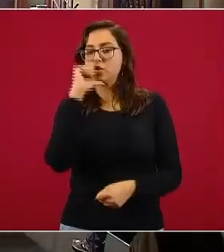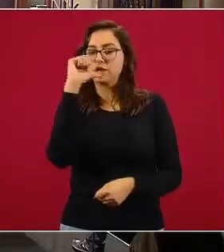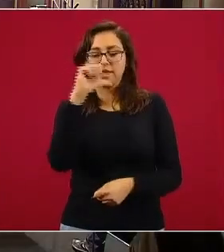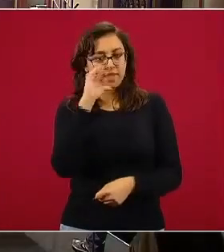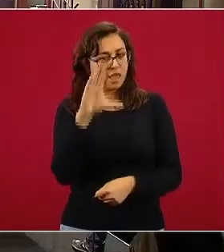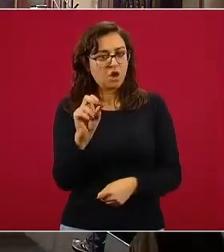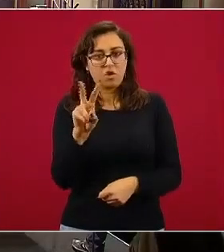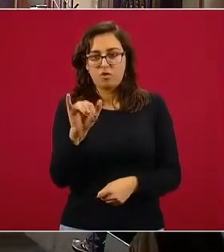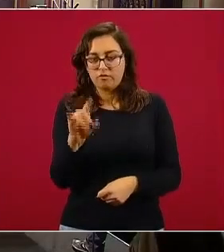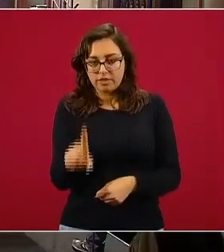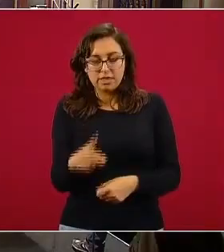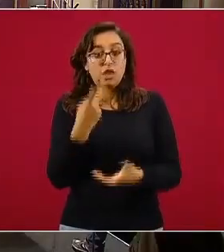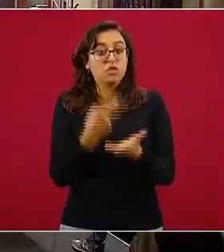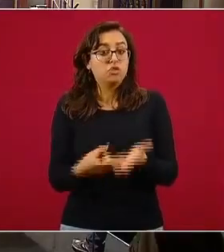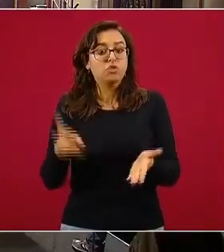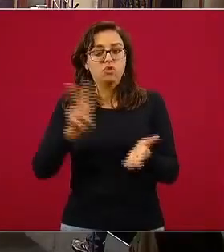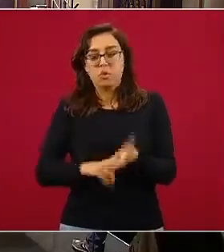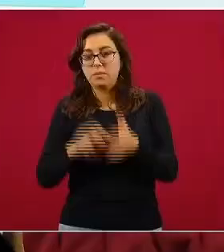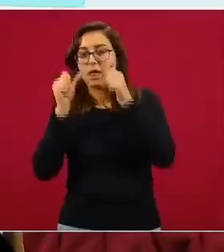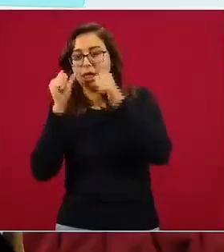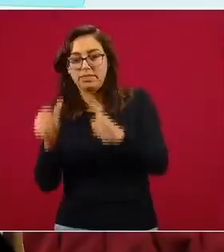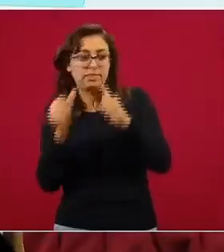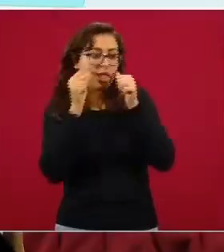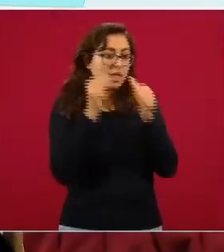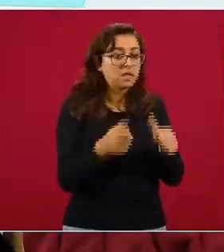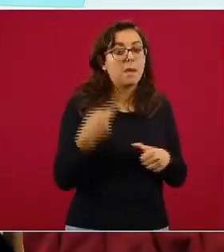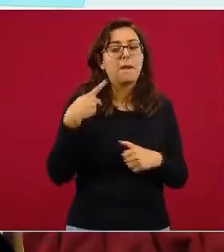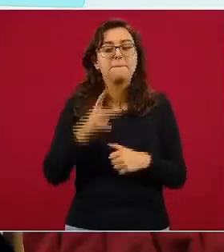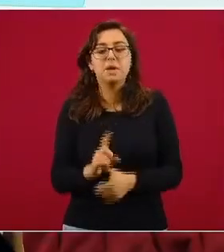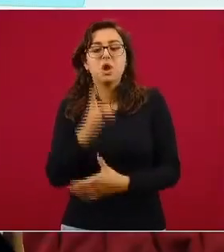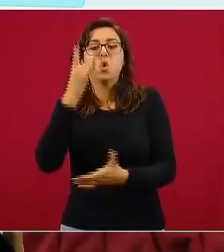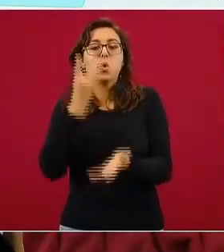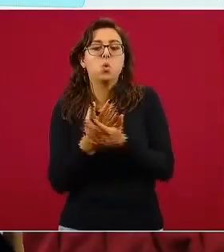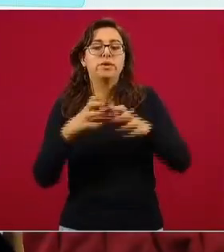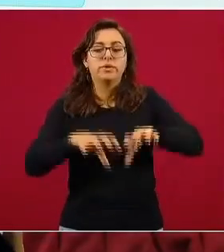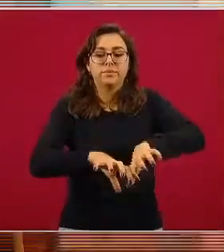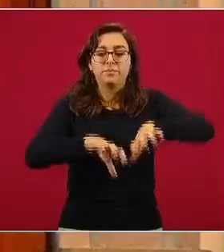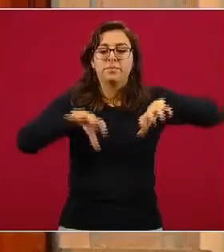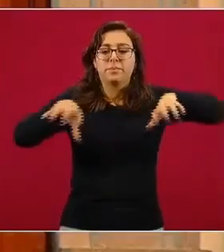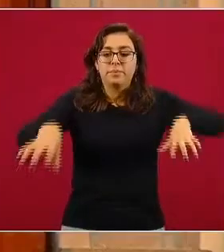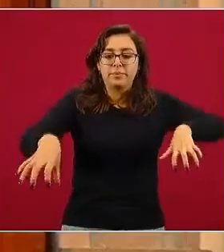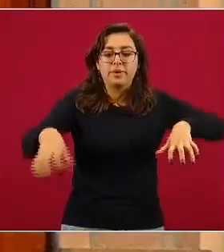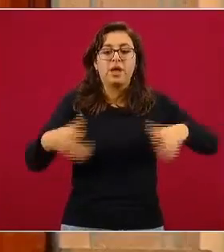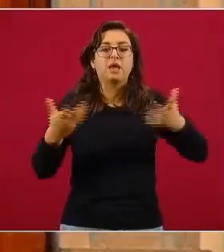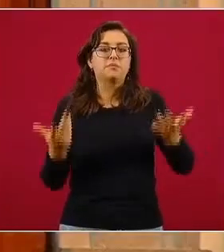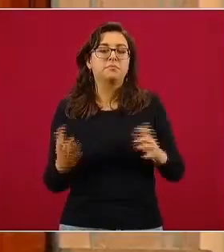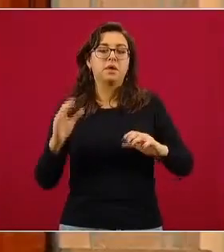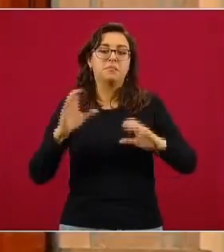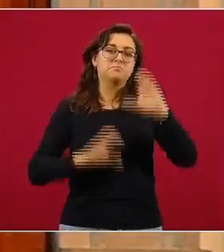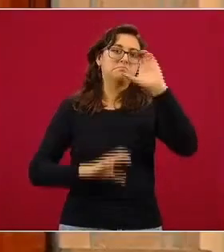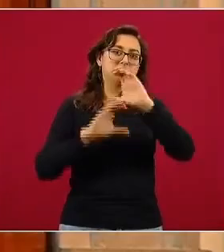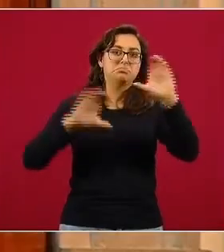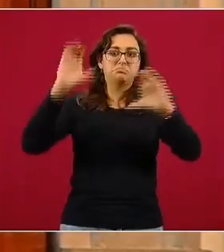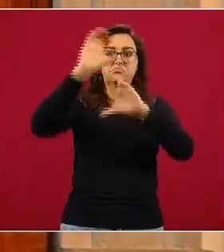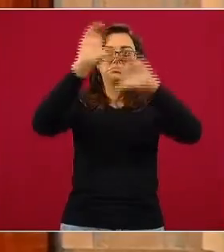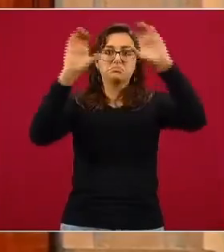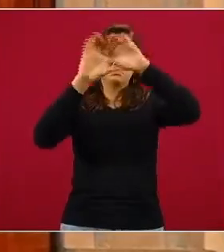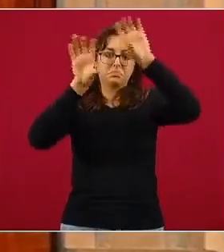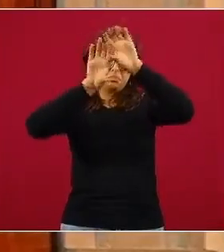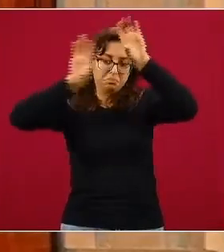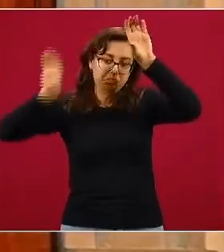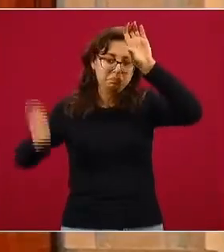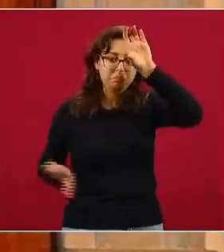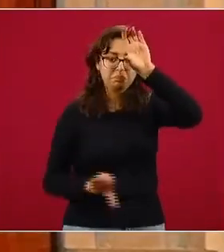COVID y tenerlos en diferentes zonas del hospital, en diferentes pisos, para evitar así